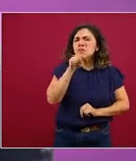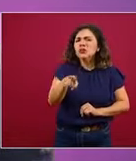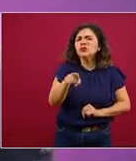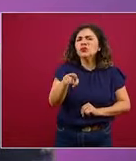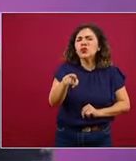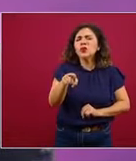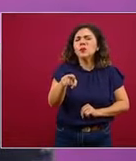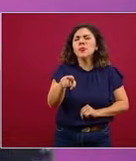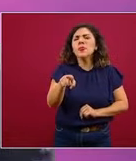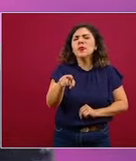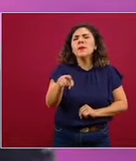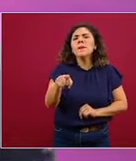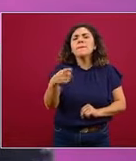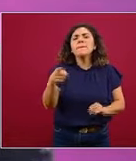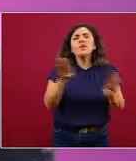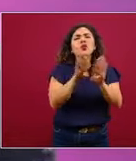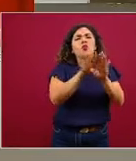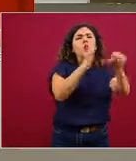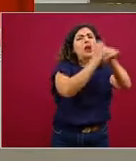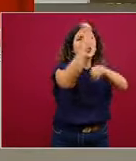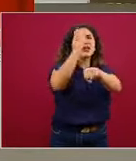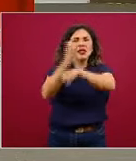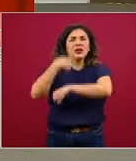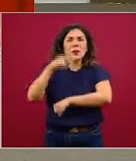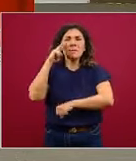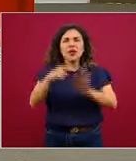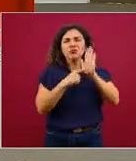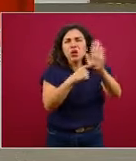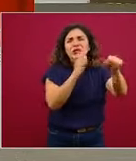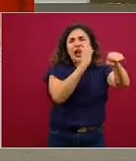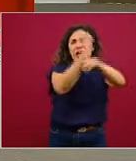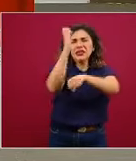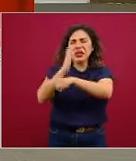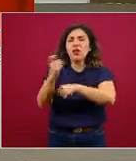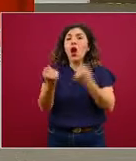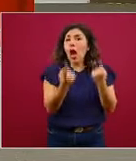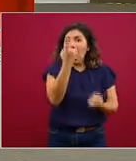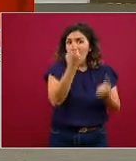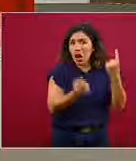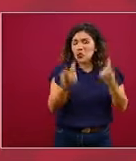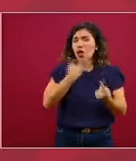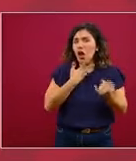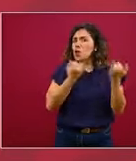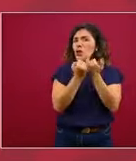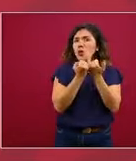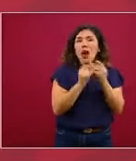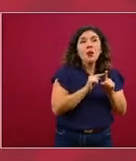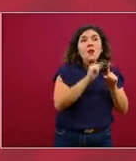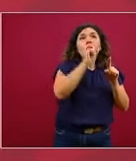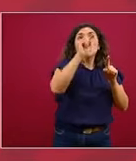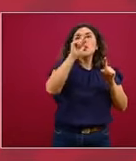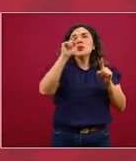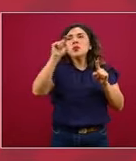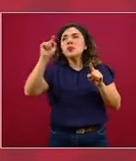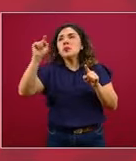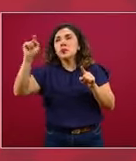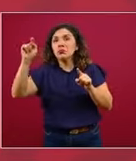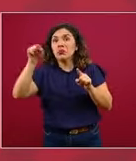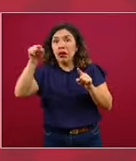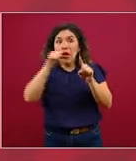los panoramas estatales, cuando presentamos las entidades, que algunas de ellas también llegan a una meseta, pero el llegar a una meseta